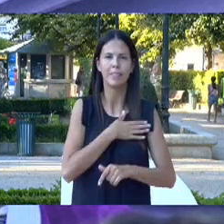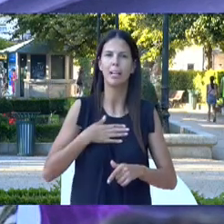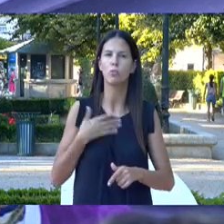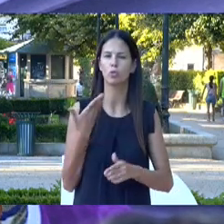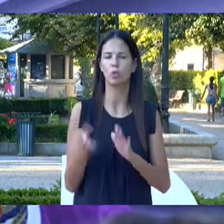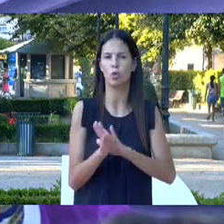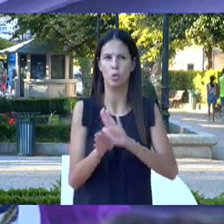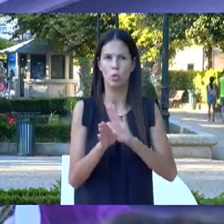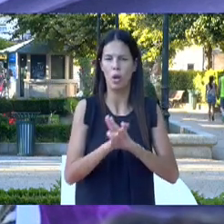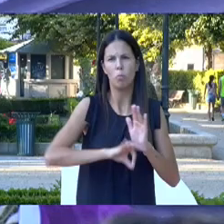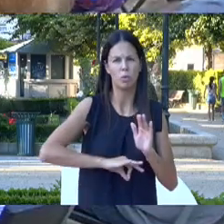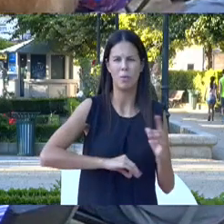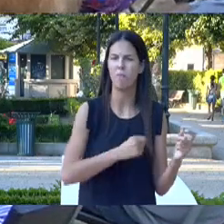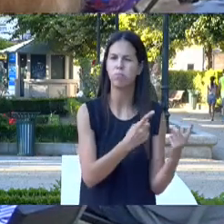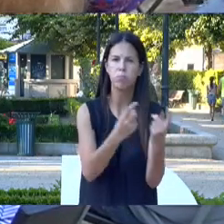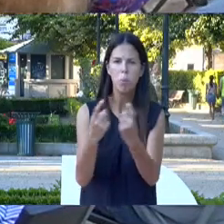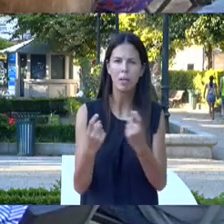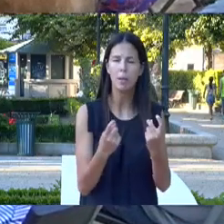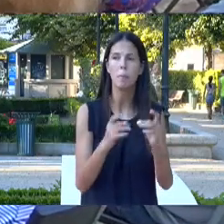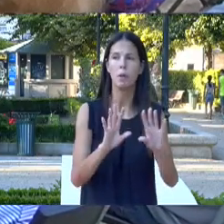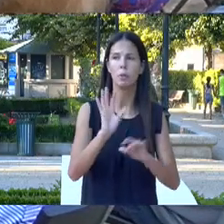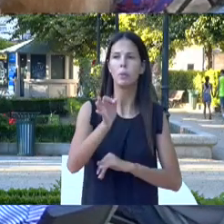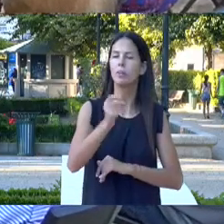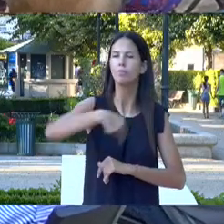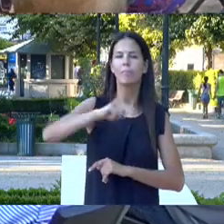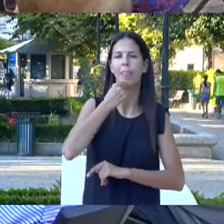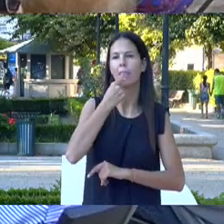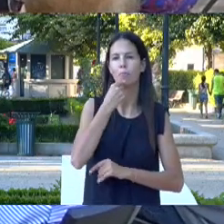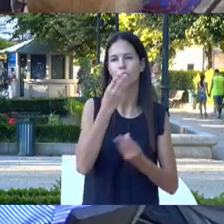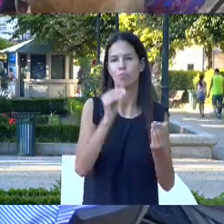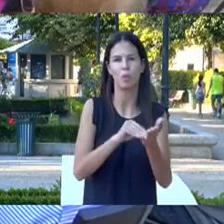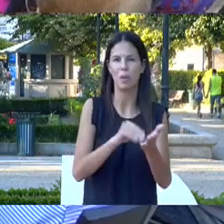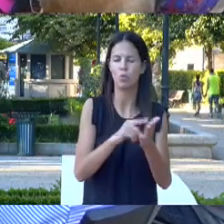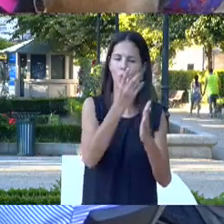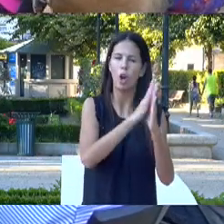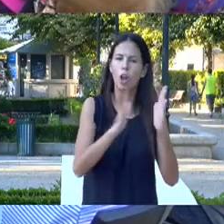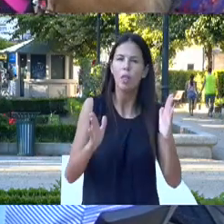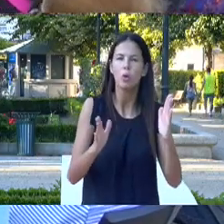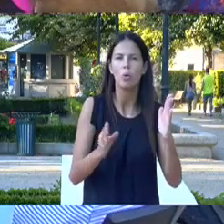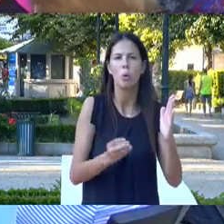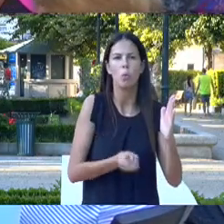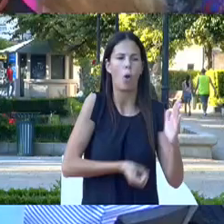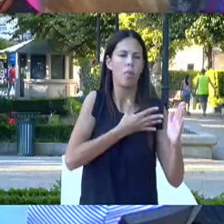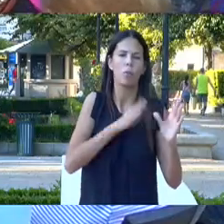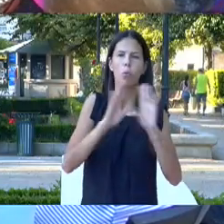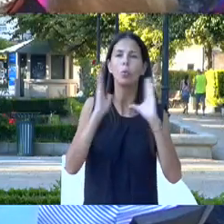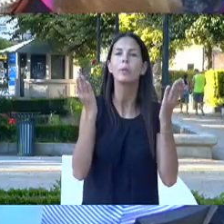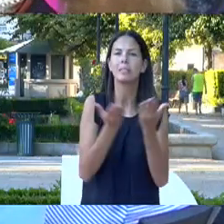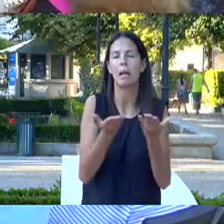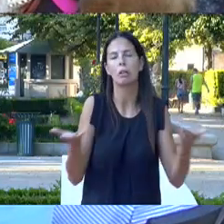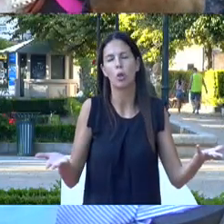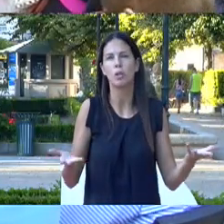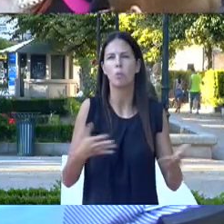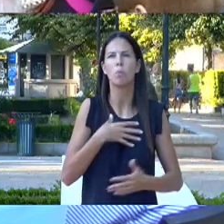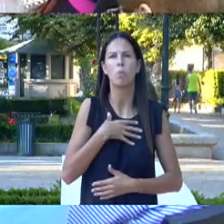Pontevedra faltannos moitas, pero é verdade que sempre dicimos que é unha colección con vocación universal, polo tanto, bueno, pois